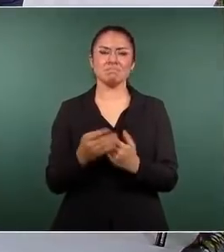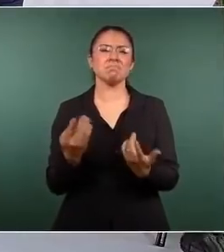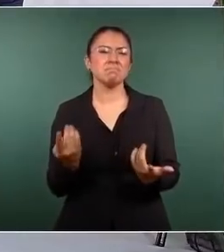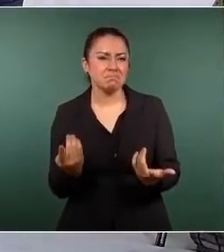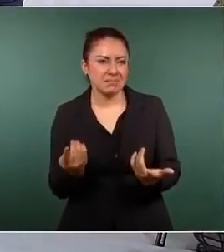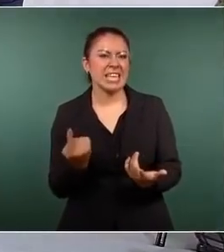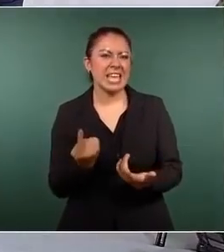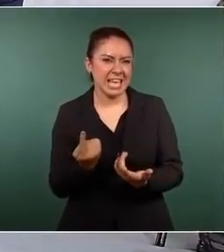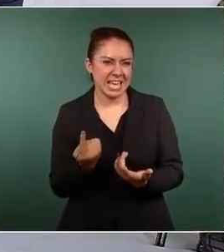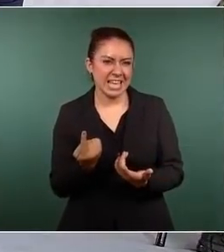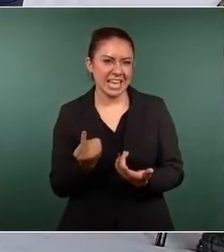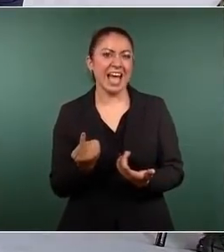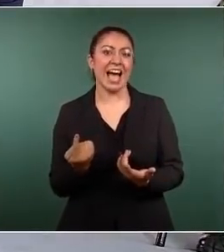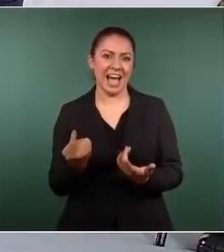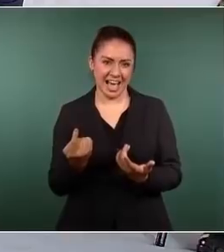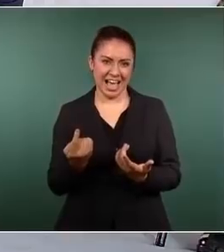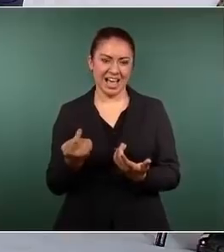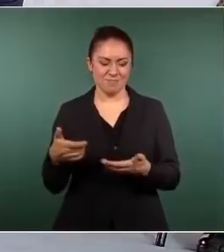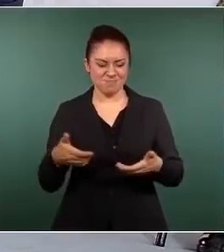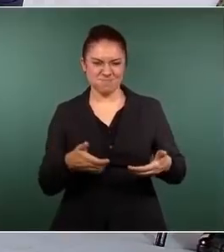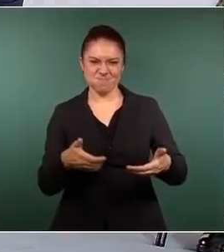la autopista